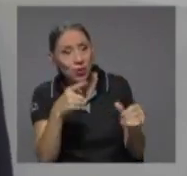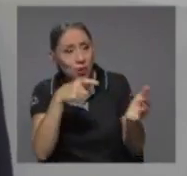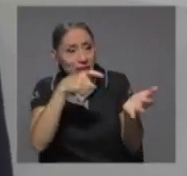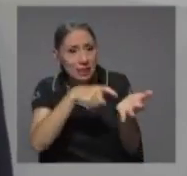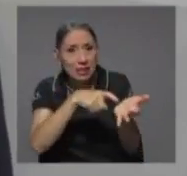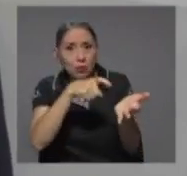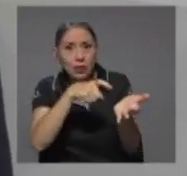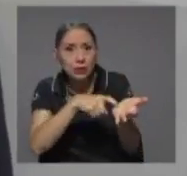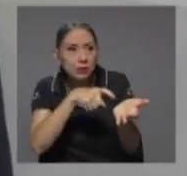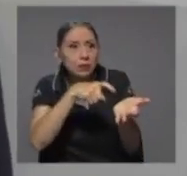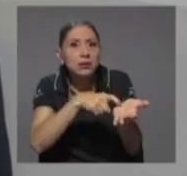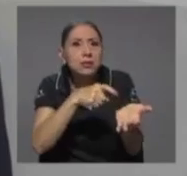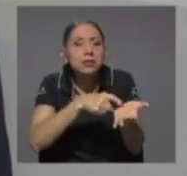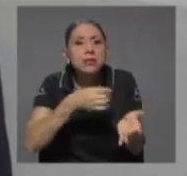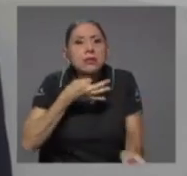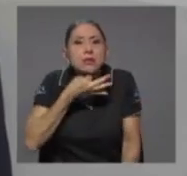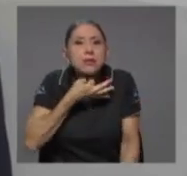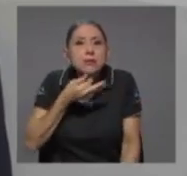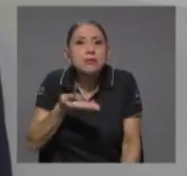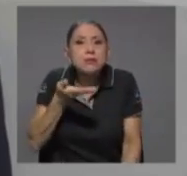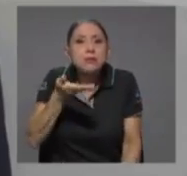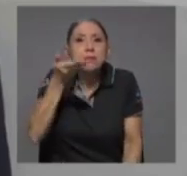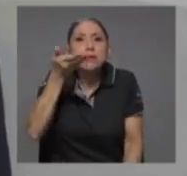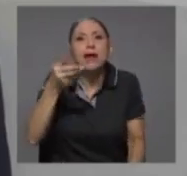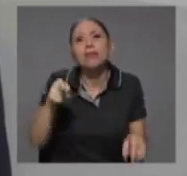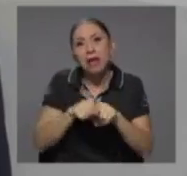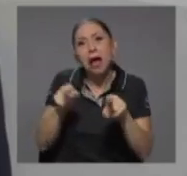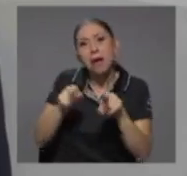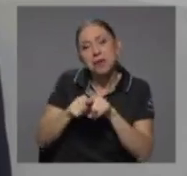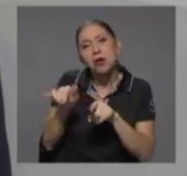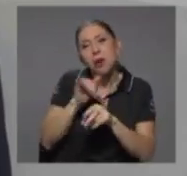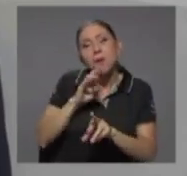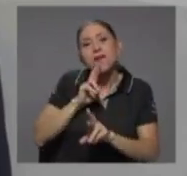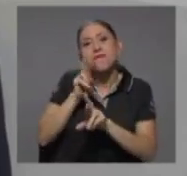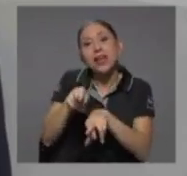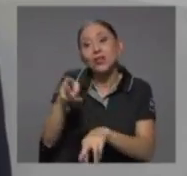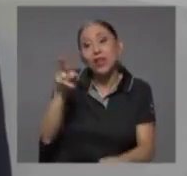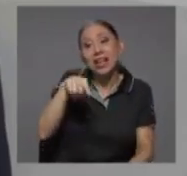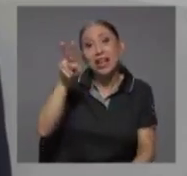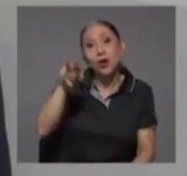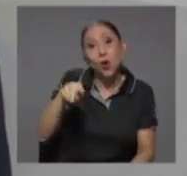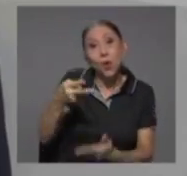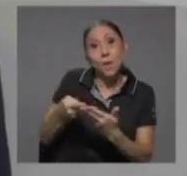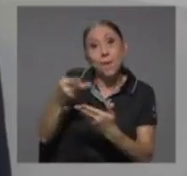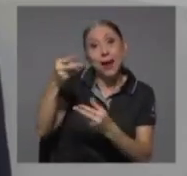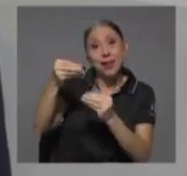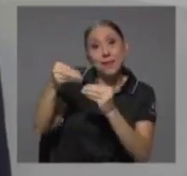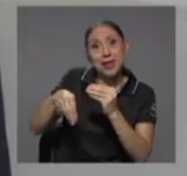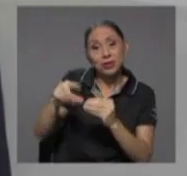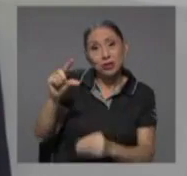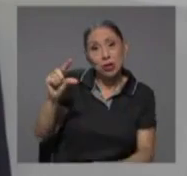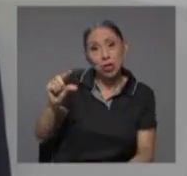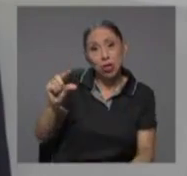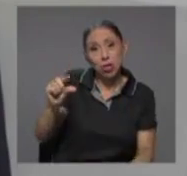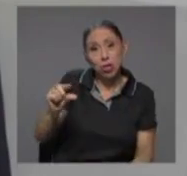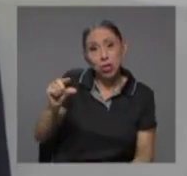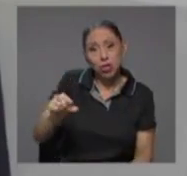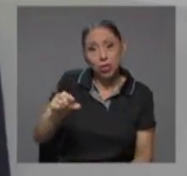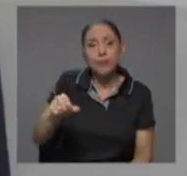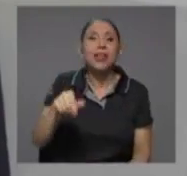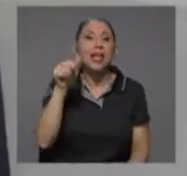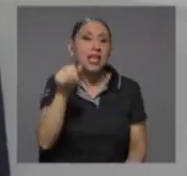efecto también de lo que es la devaluación del colón, y esto puede generar que tengamos